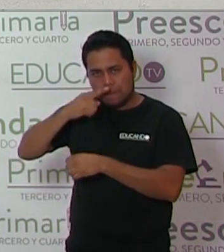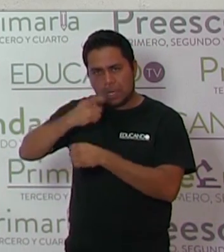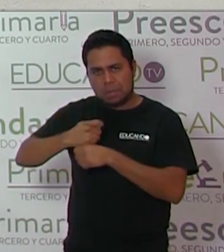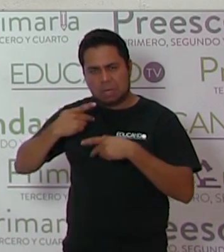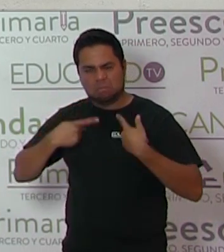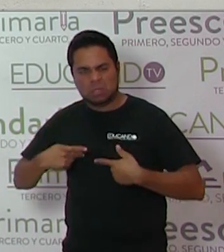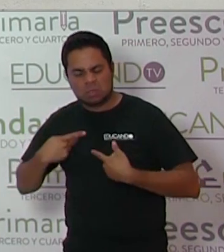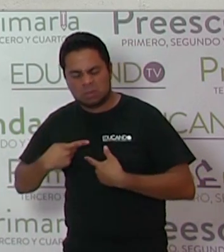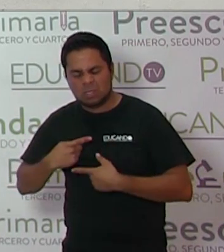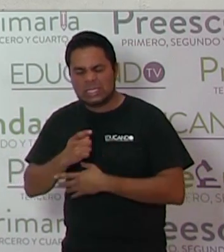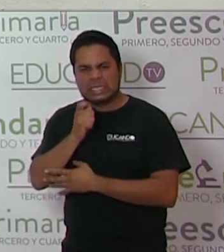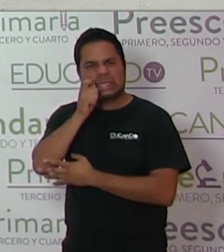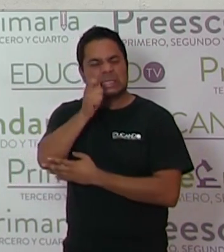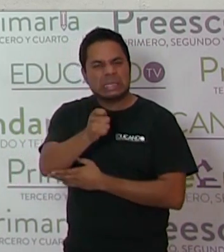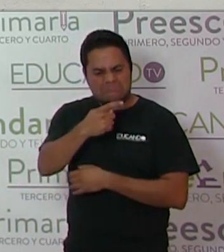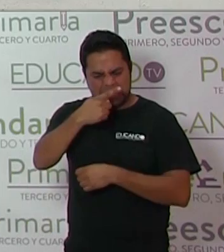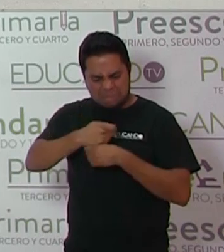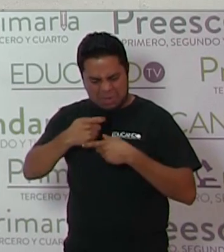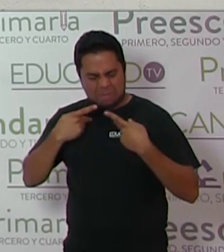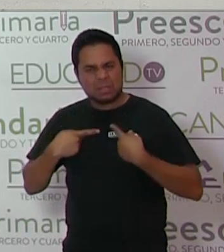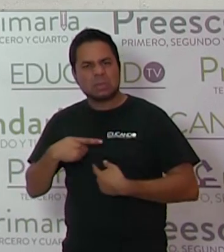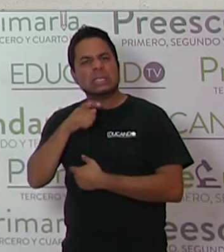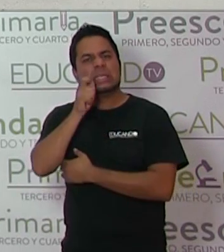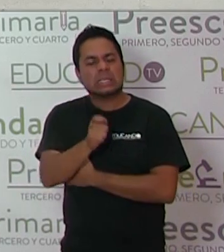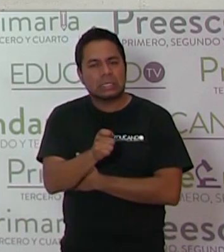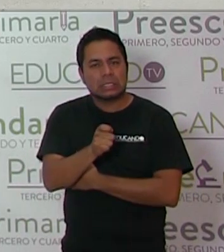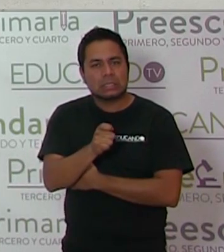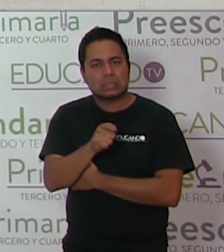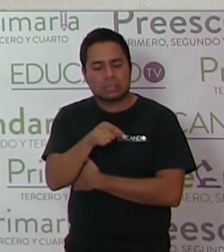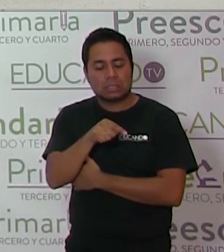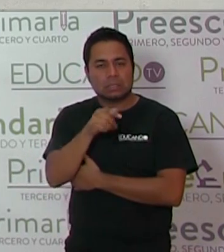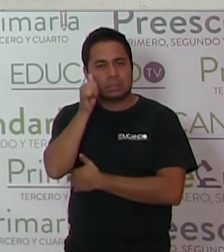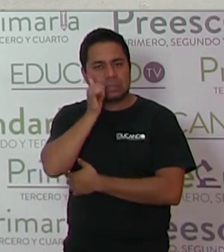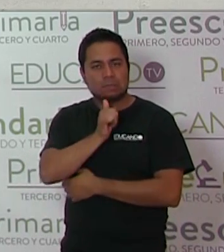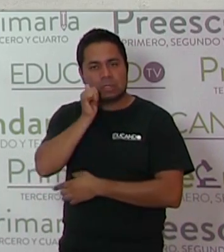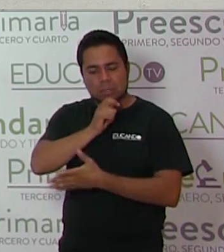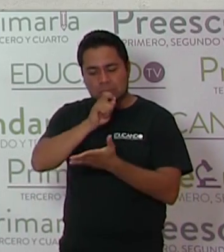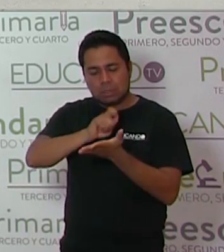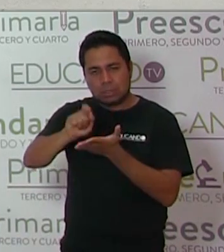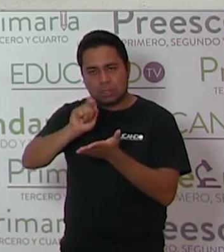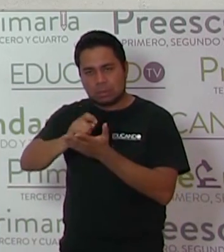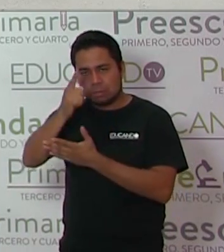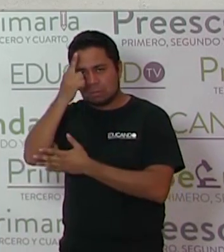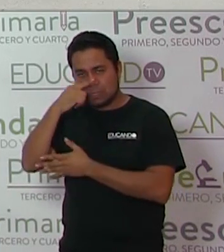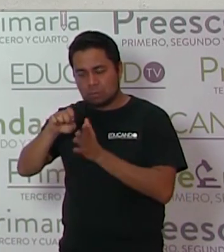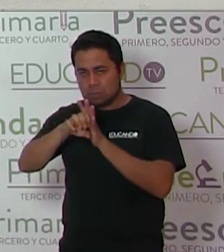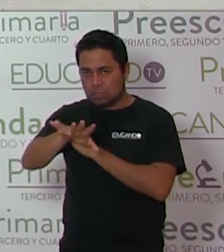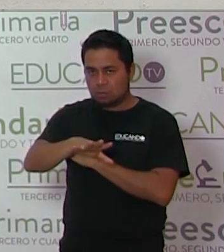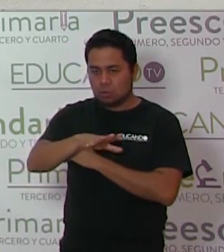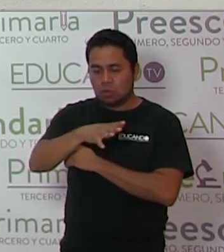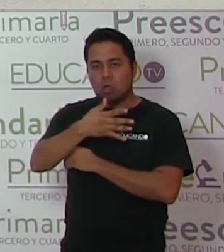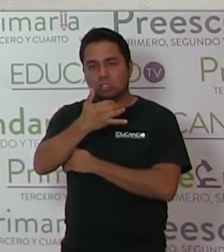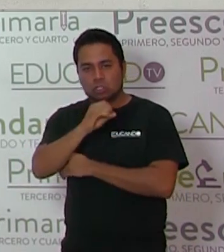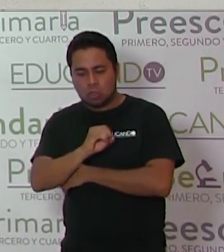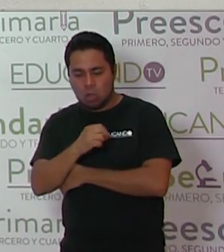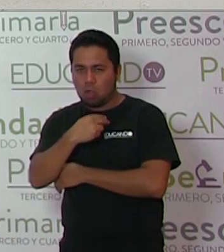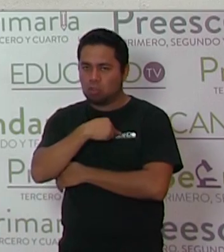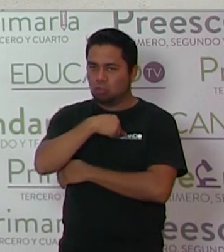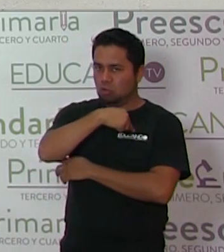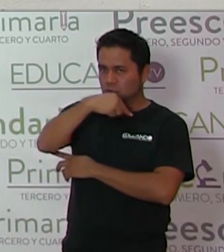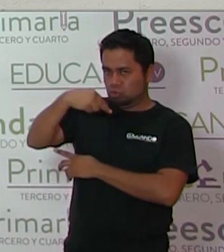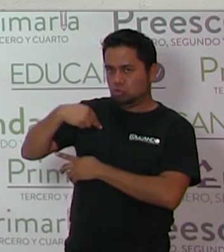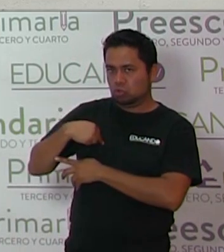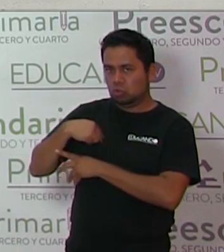¿Qué quiere decir en primera persona? Que responde a los pronombres de yo,